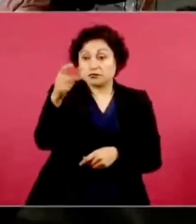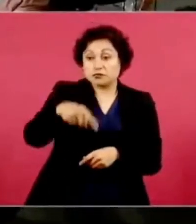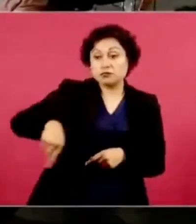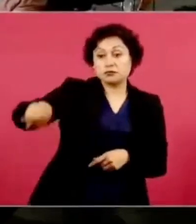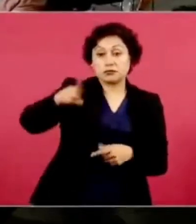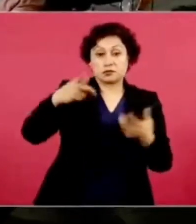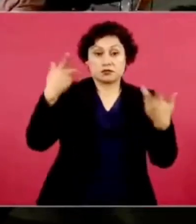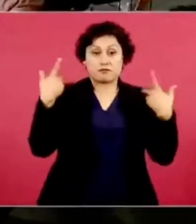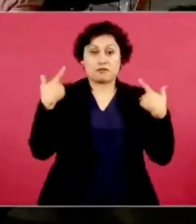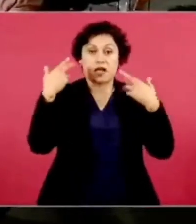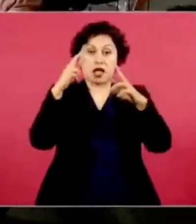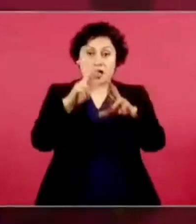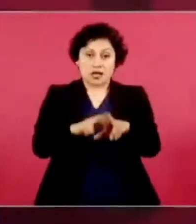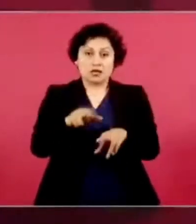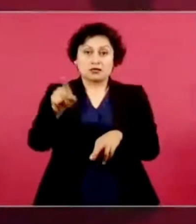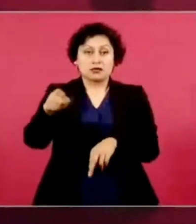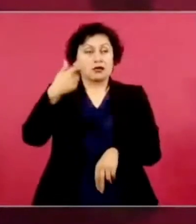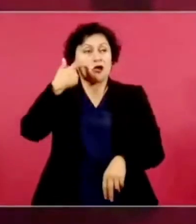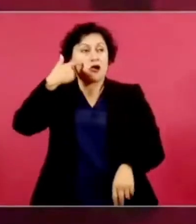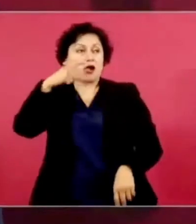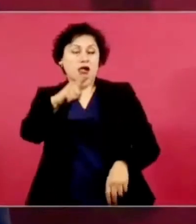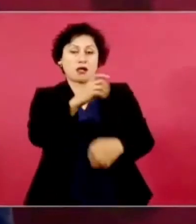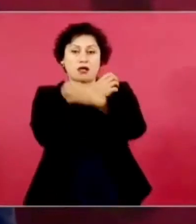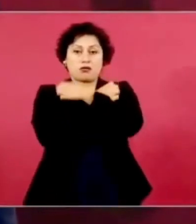querían que no se privatizara la educación,